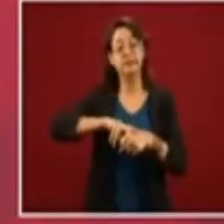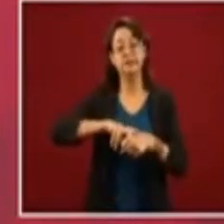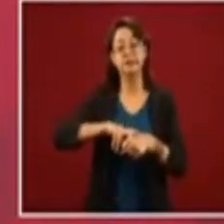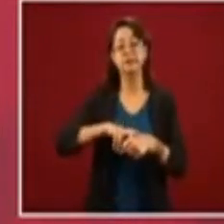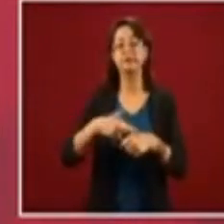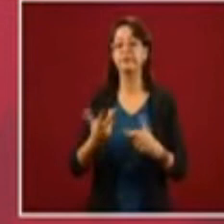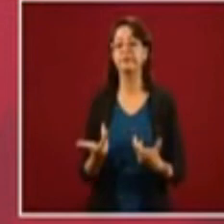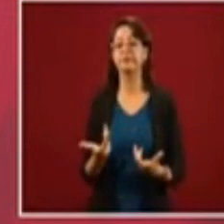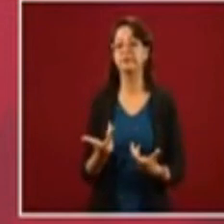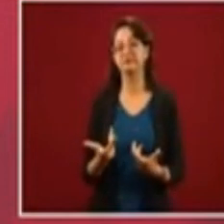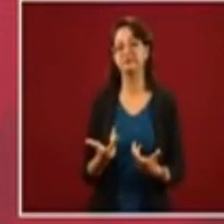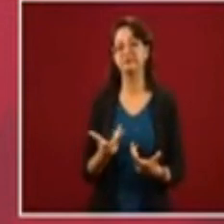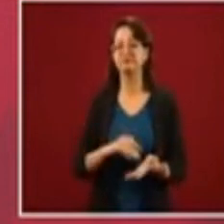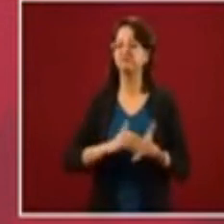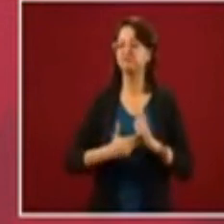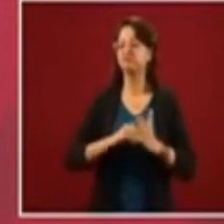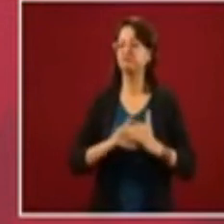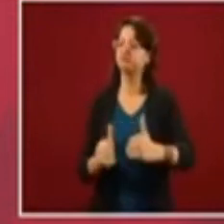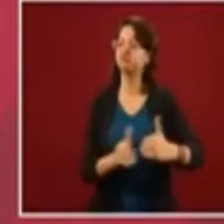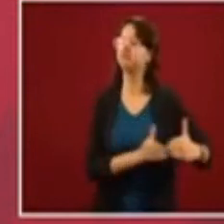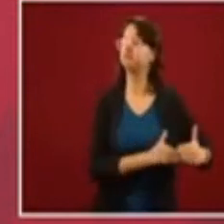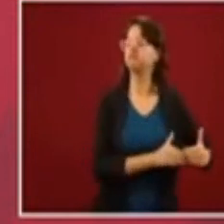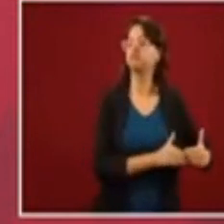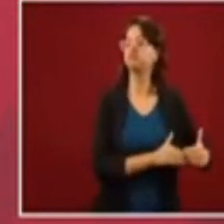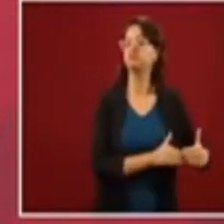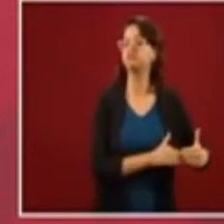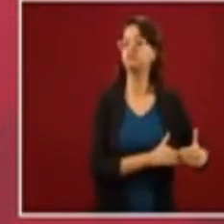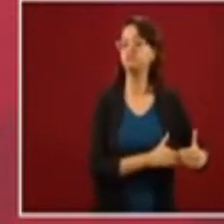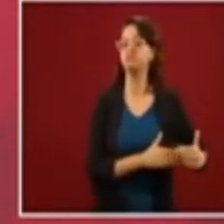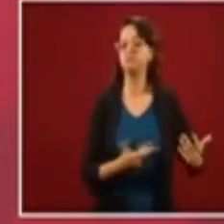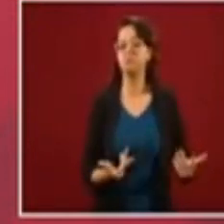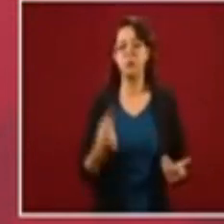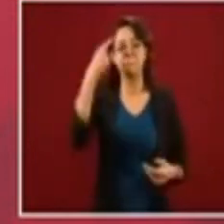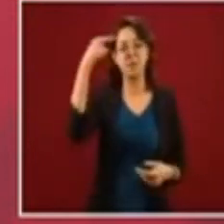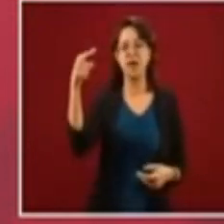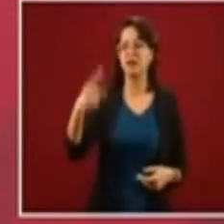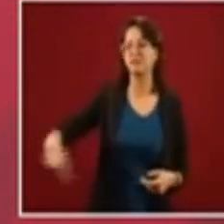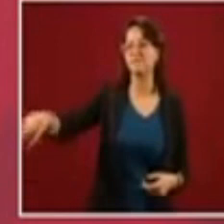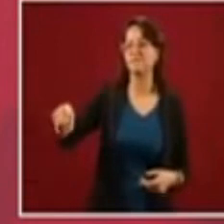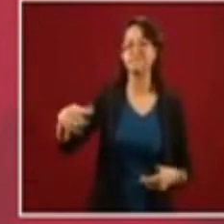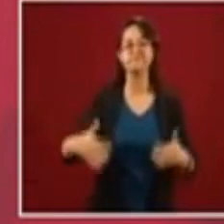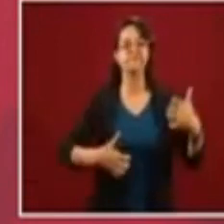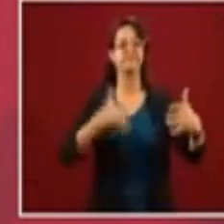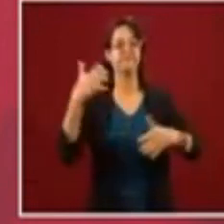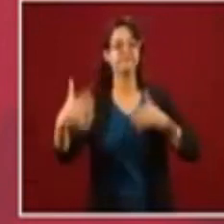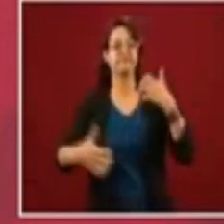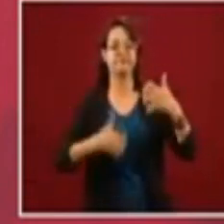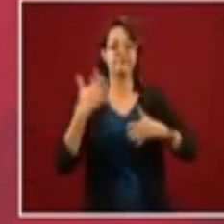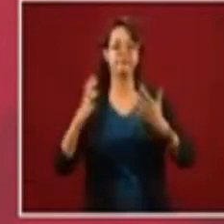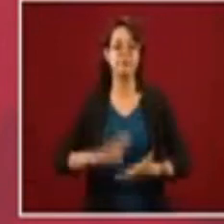causando y este descontrol x